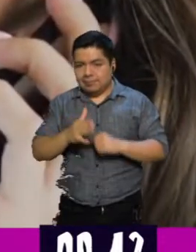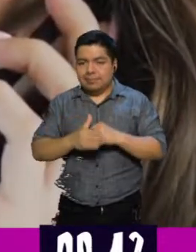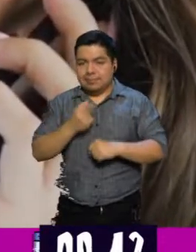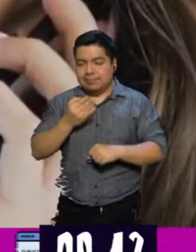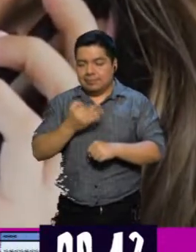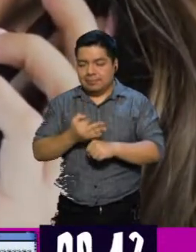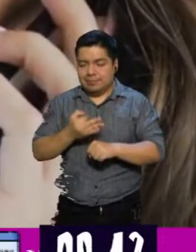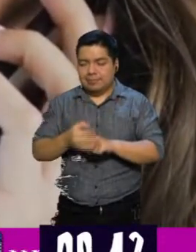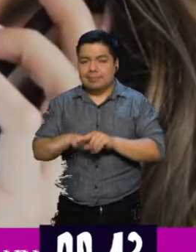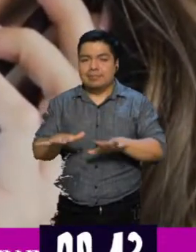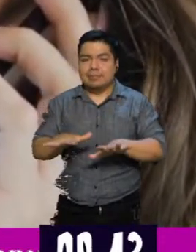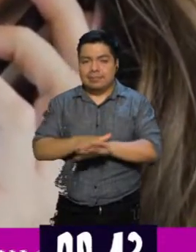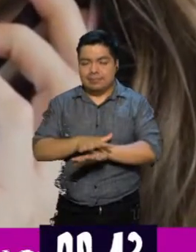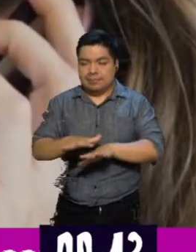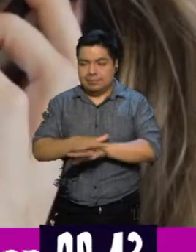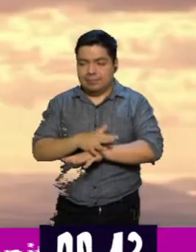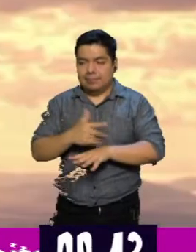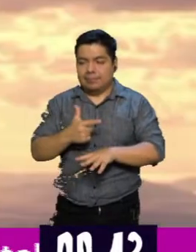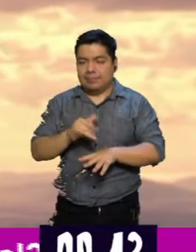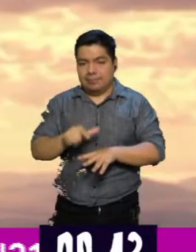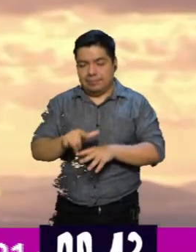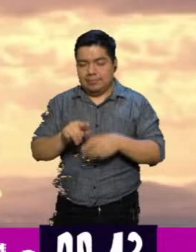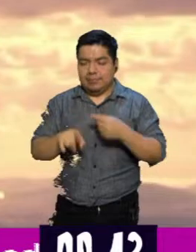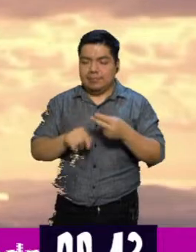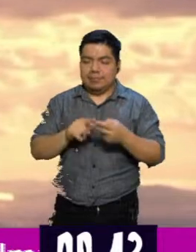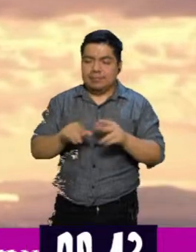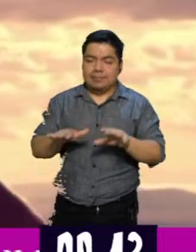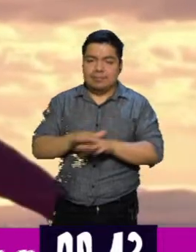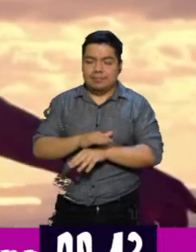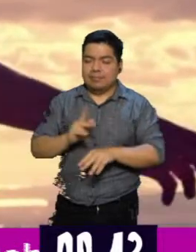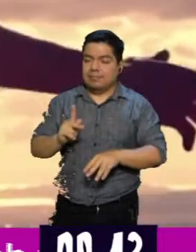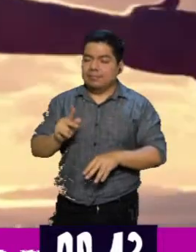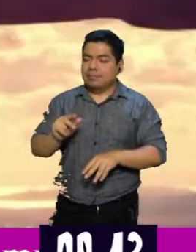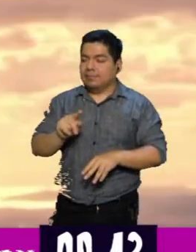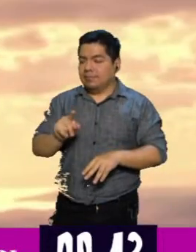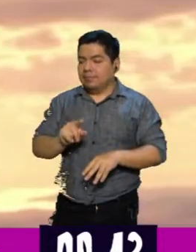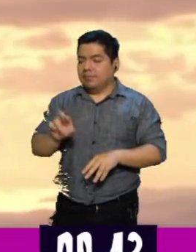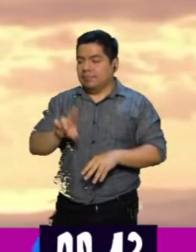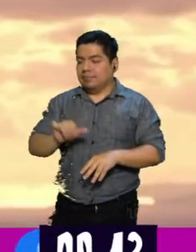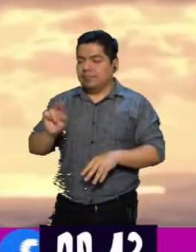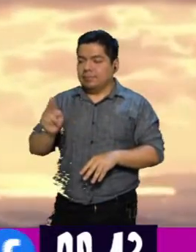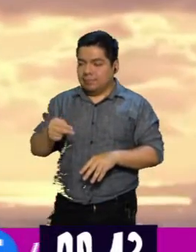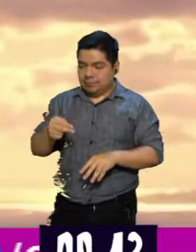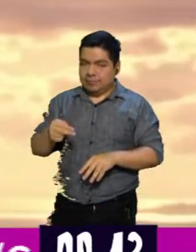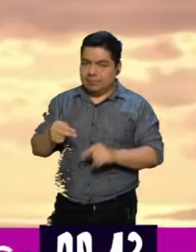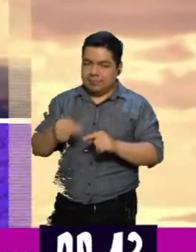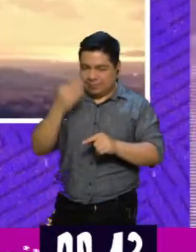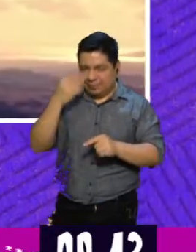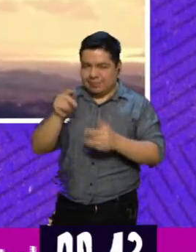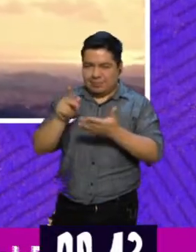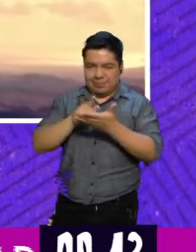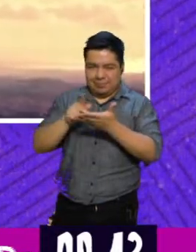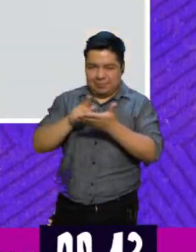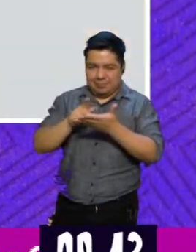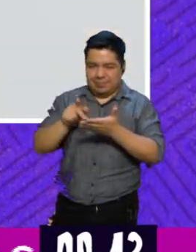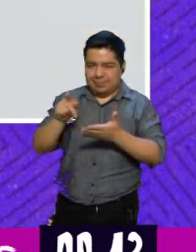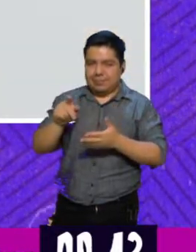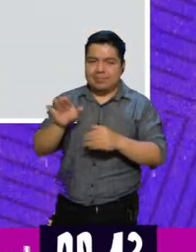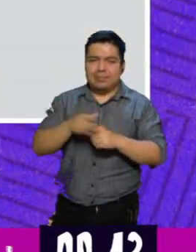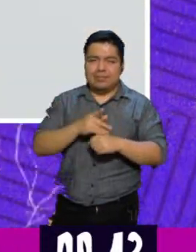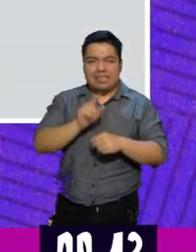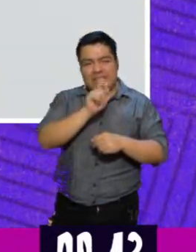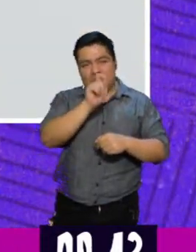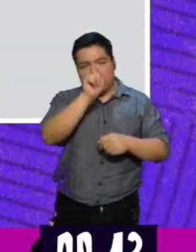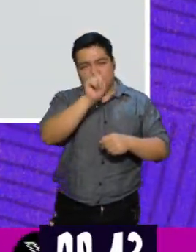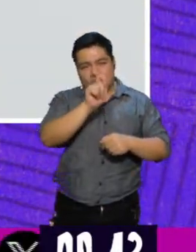sustituyendo el gis por el pintarrón, en donde se utilizan los plumones. Pero yo les Es quería... cal, ¿no? Es cal y